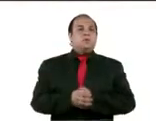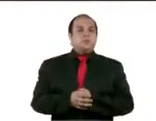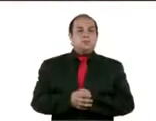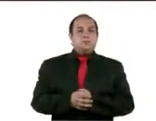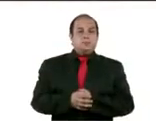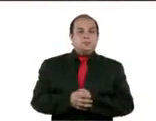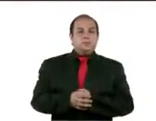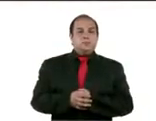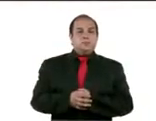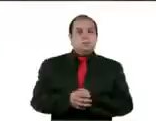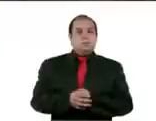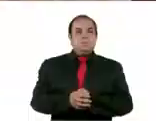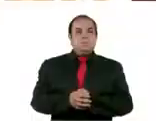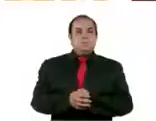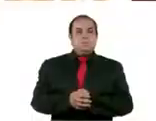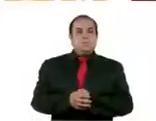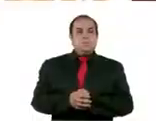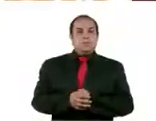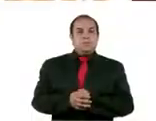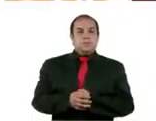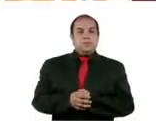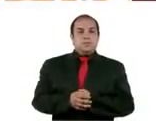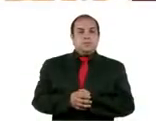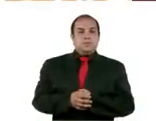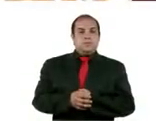días, de tener a una